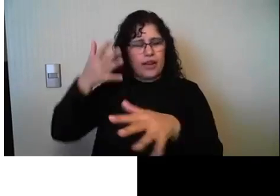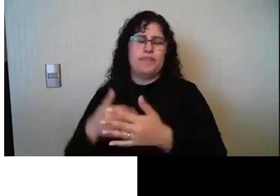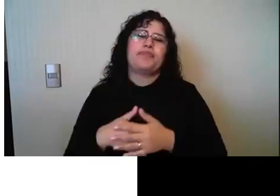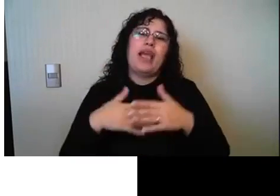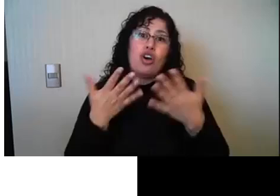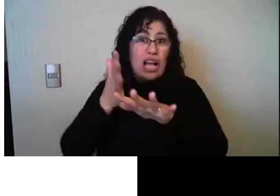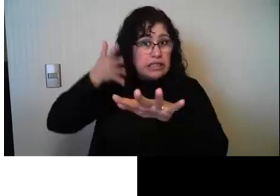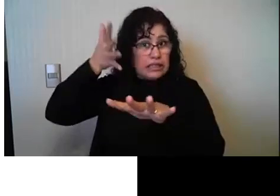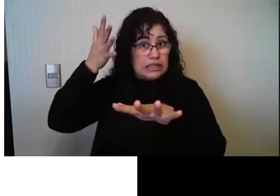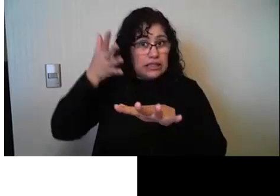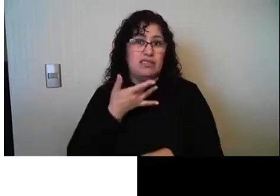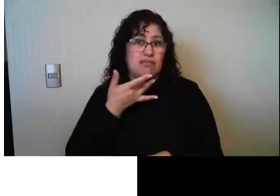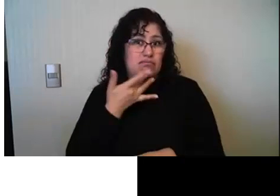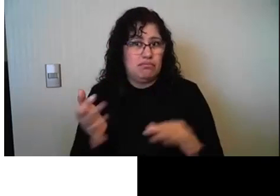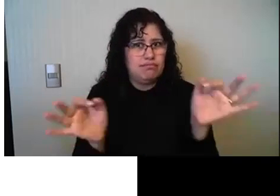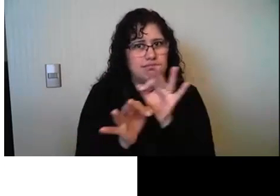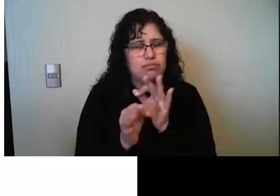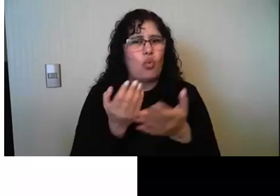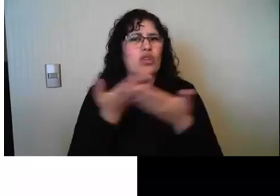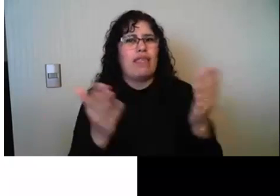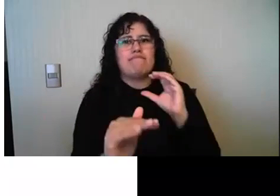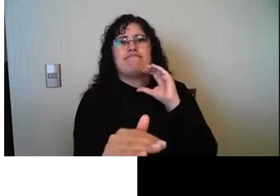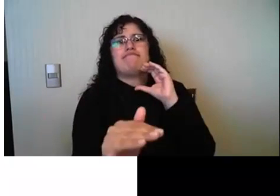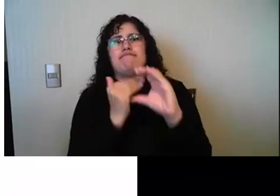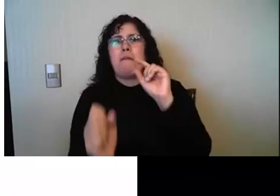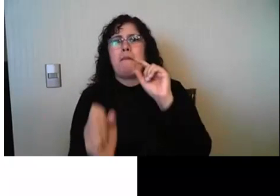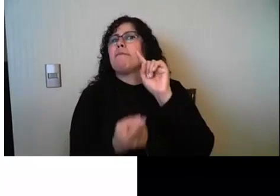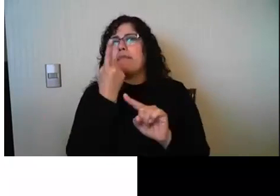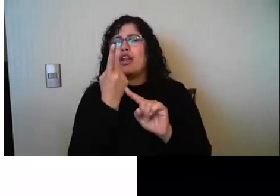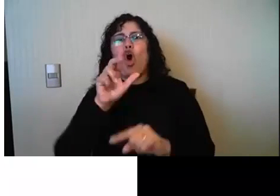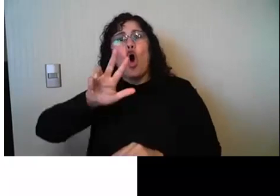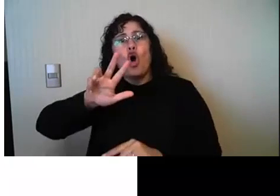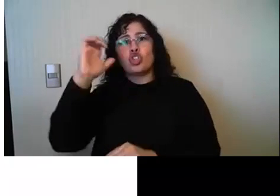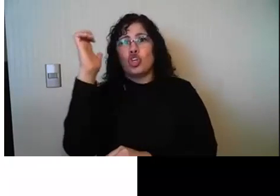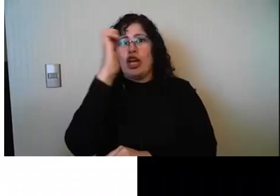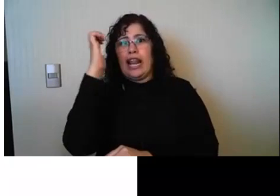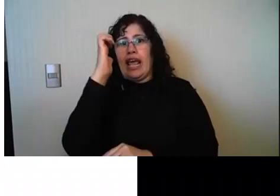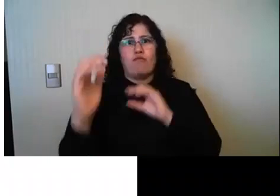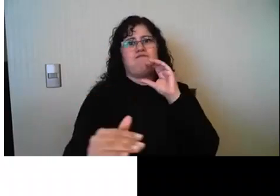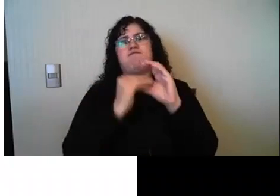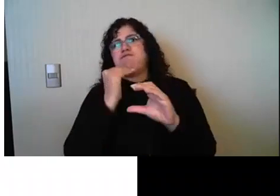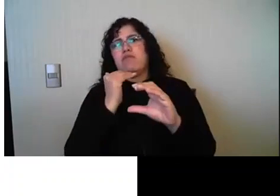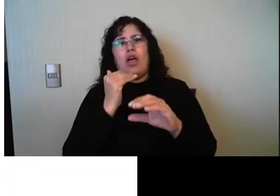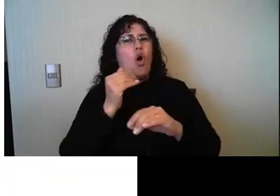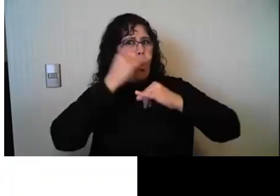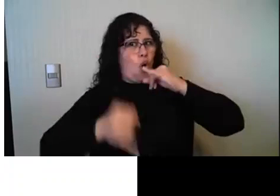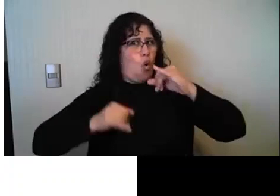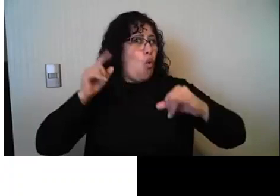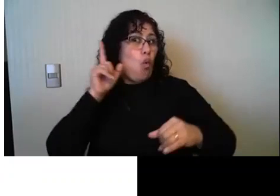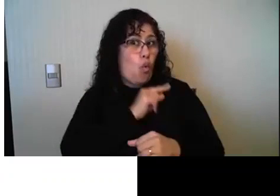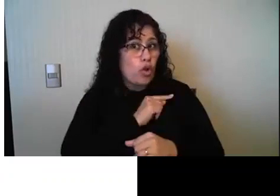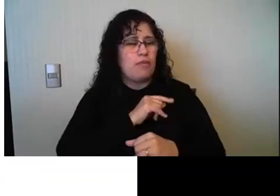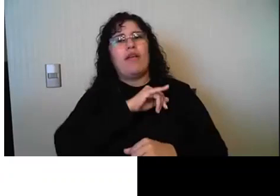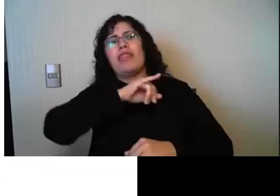tienen que enviarlos con fecha tope 8 de enero. Luego de eso tienen que hacer la defensa, no